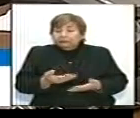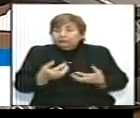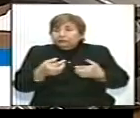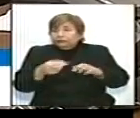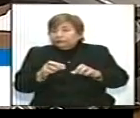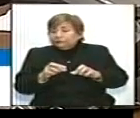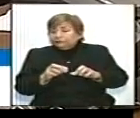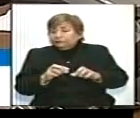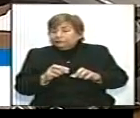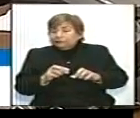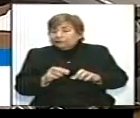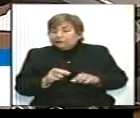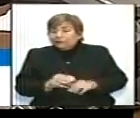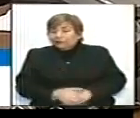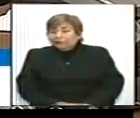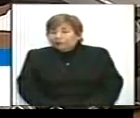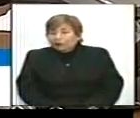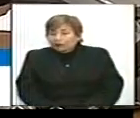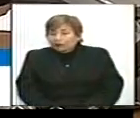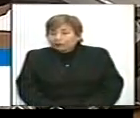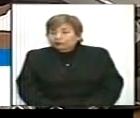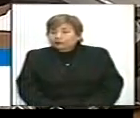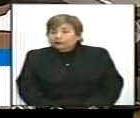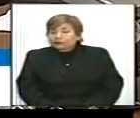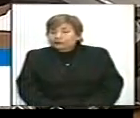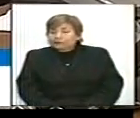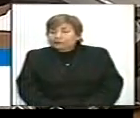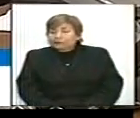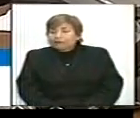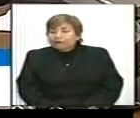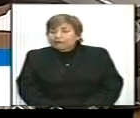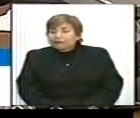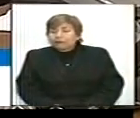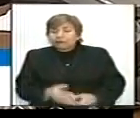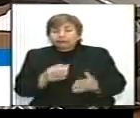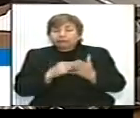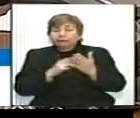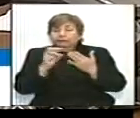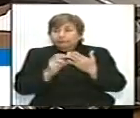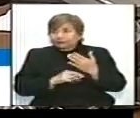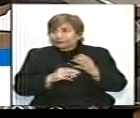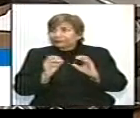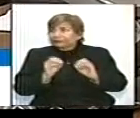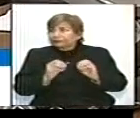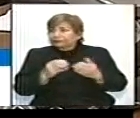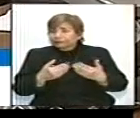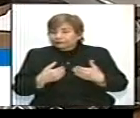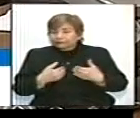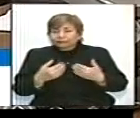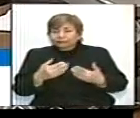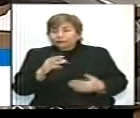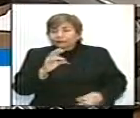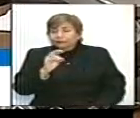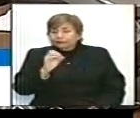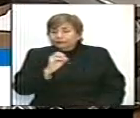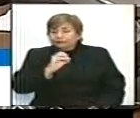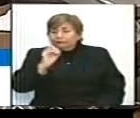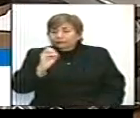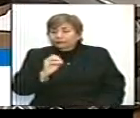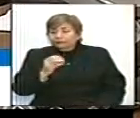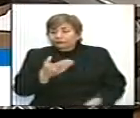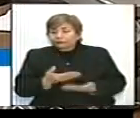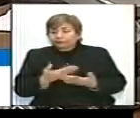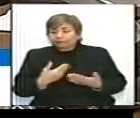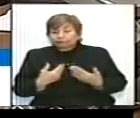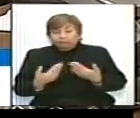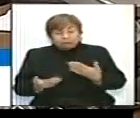permite que se logren grandes proyectos como estos de aquí, ¿no?, que superan los 60 millones de una manera mucho